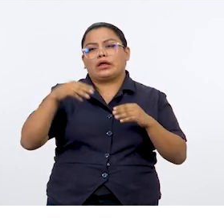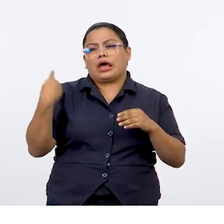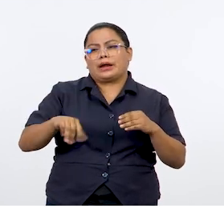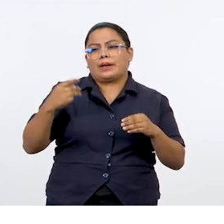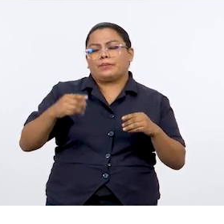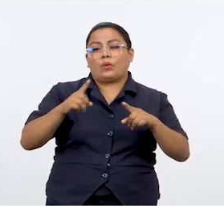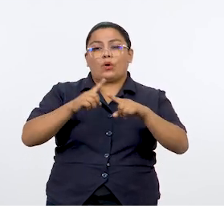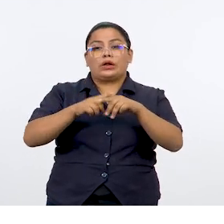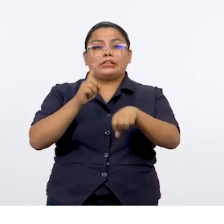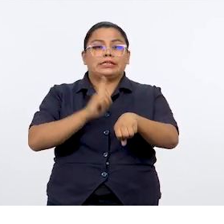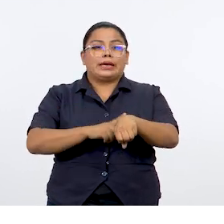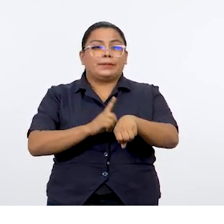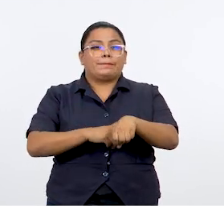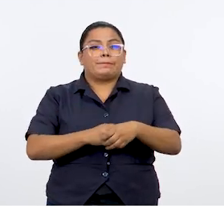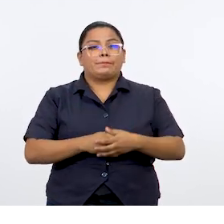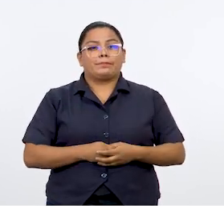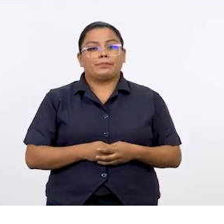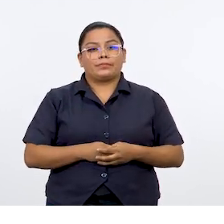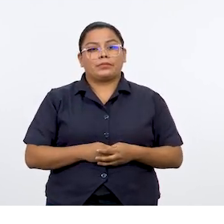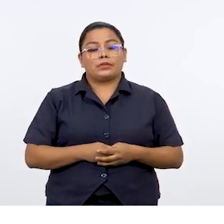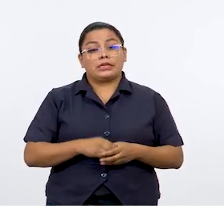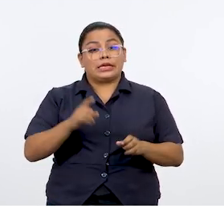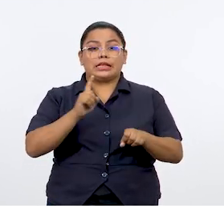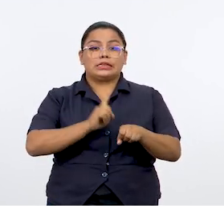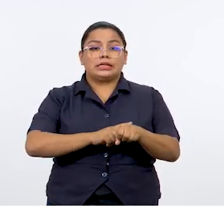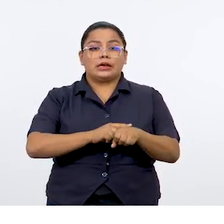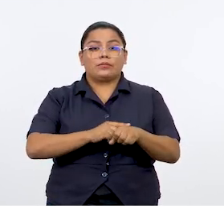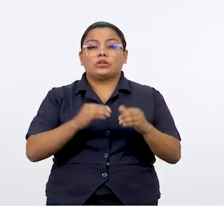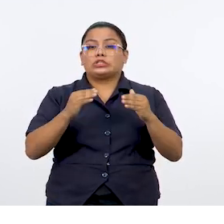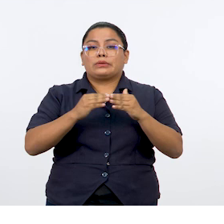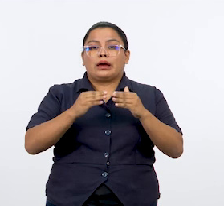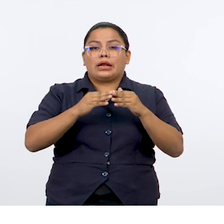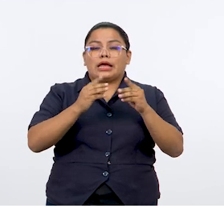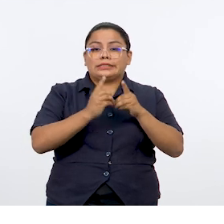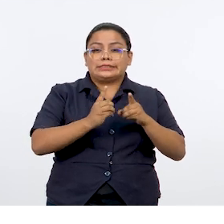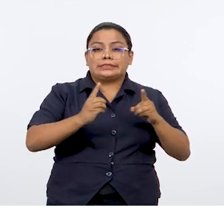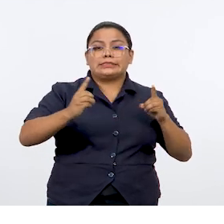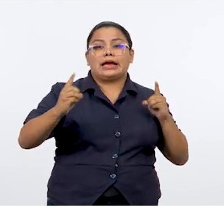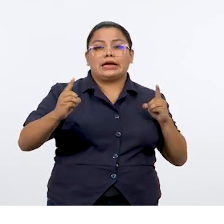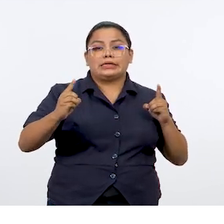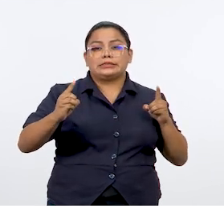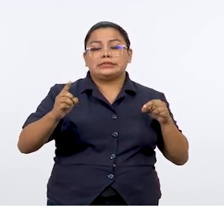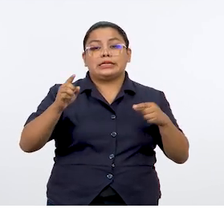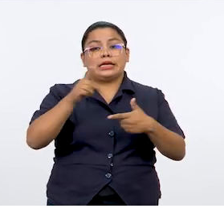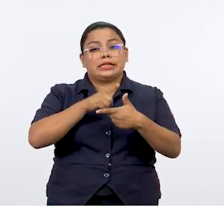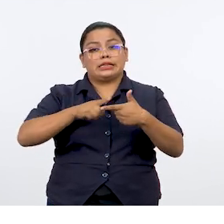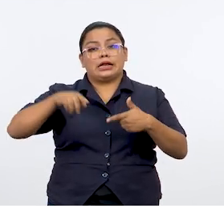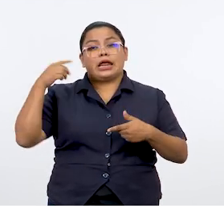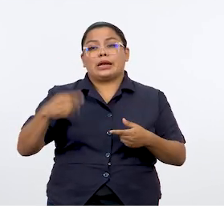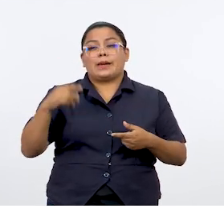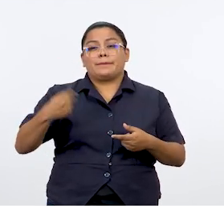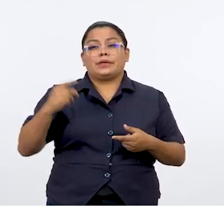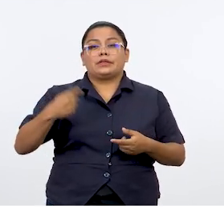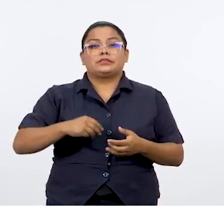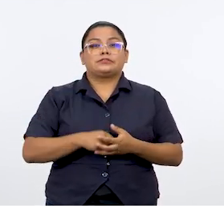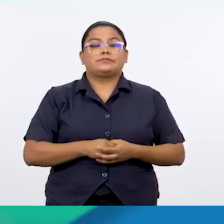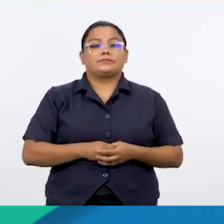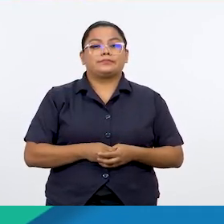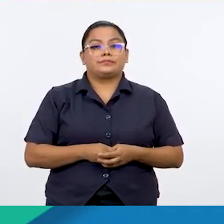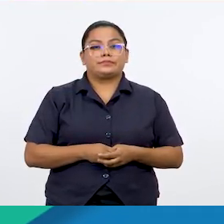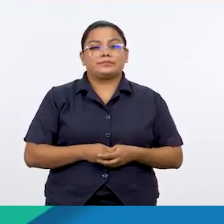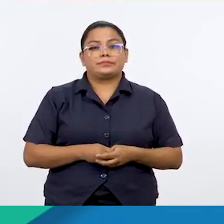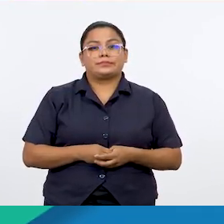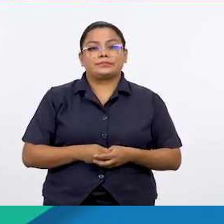la rapidez por el tiempo. Y el tiempo es igual a la distancia recorrida entre la rapidez.